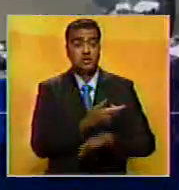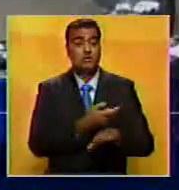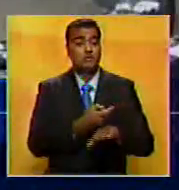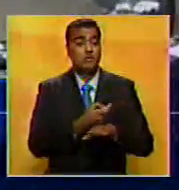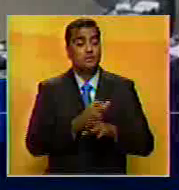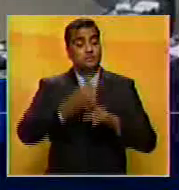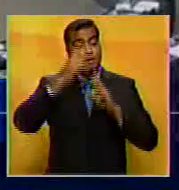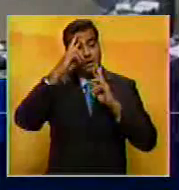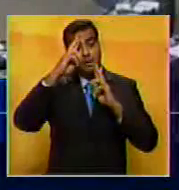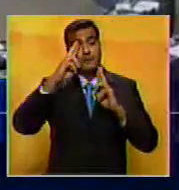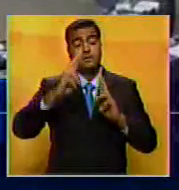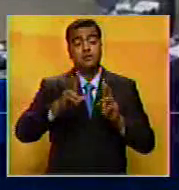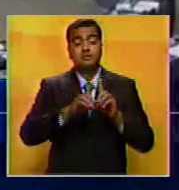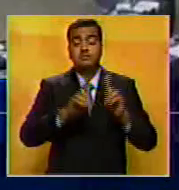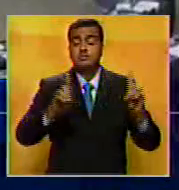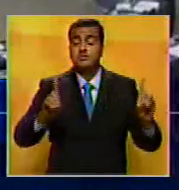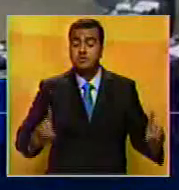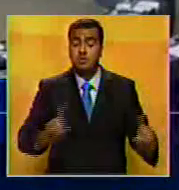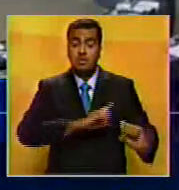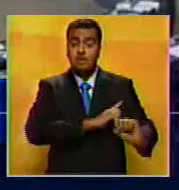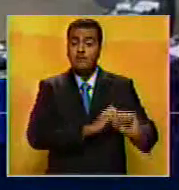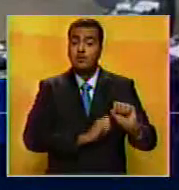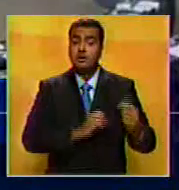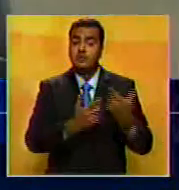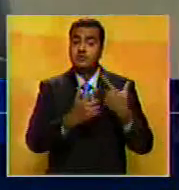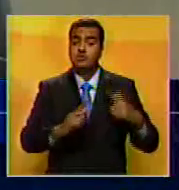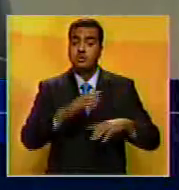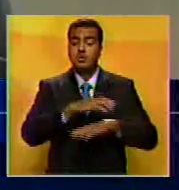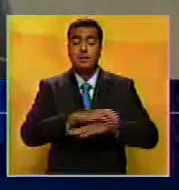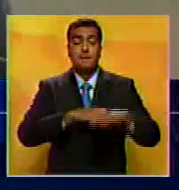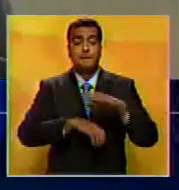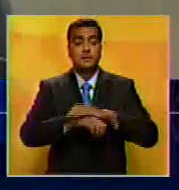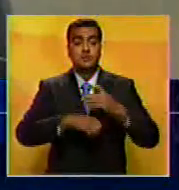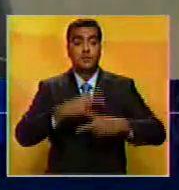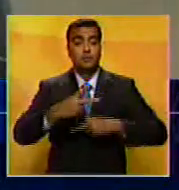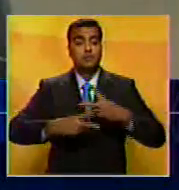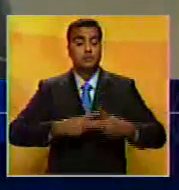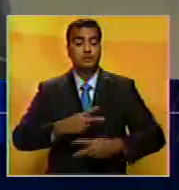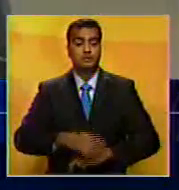a respetar la separación de poderes y la liberación de todos los presos